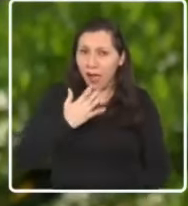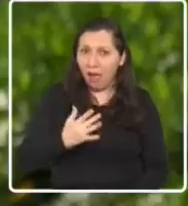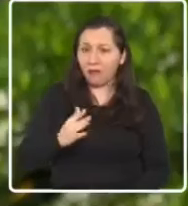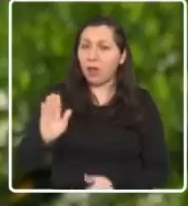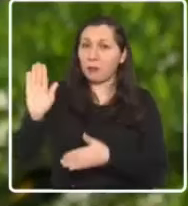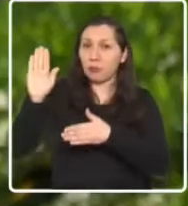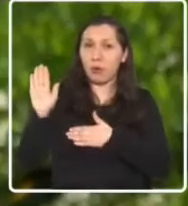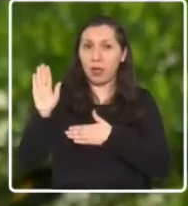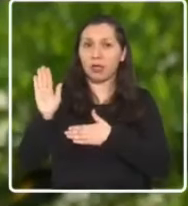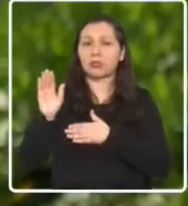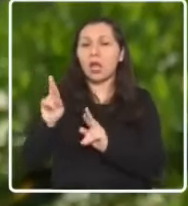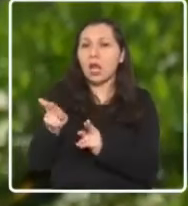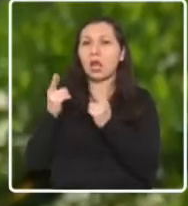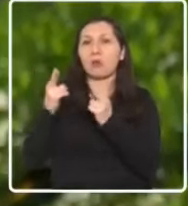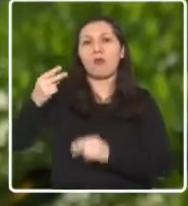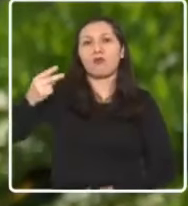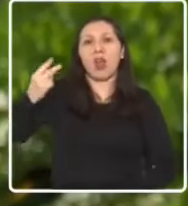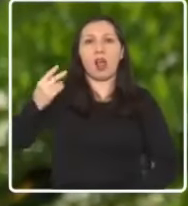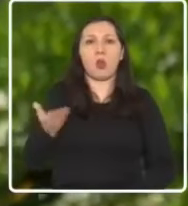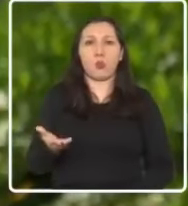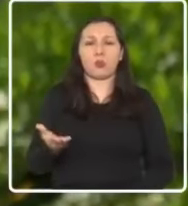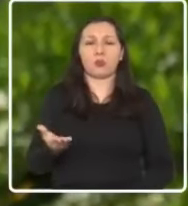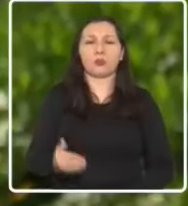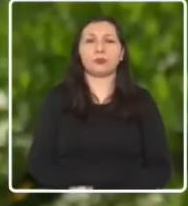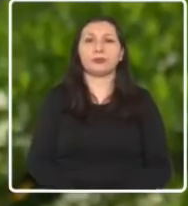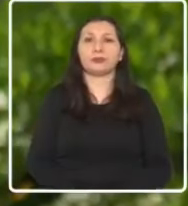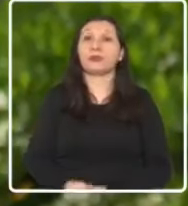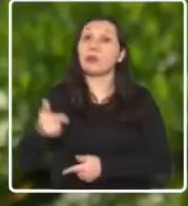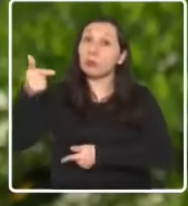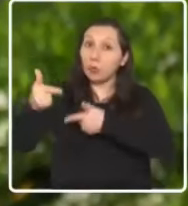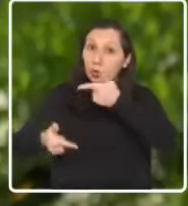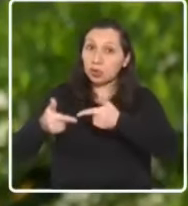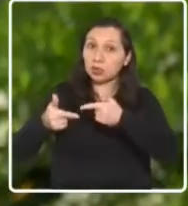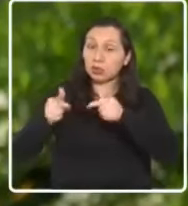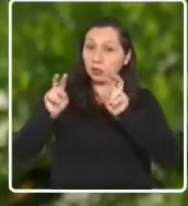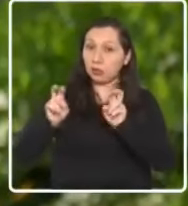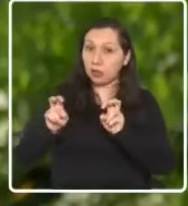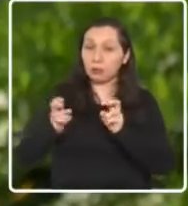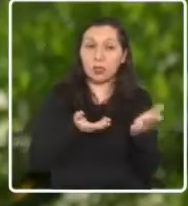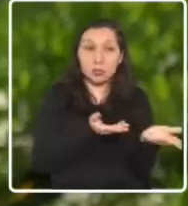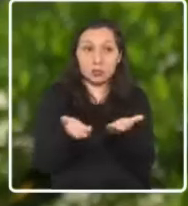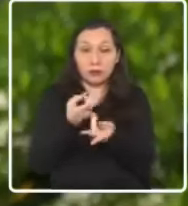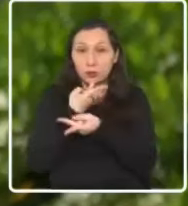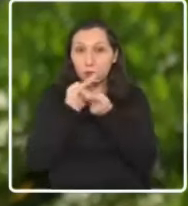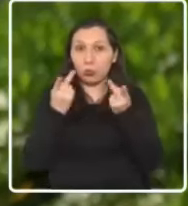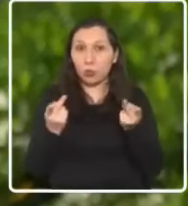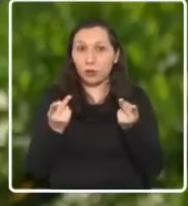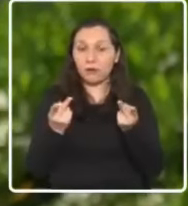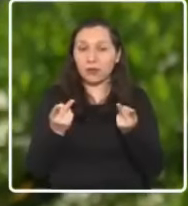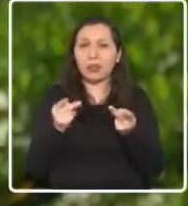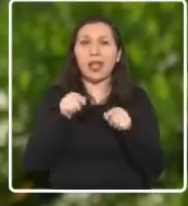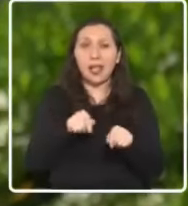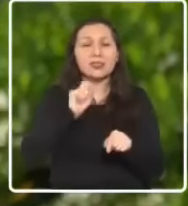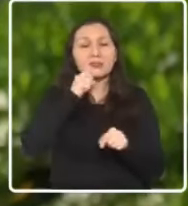la palabra empeñada, recupere su valor. Y es que la política y el servicio público son